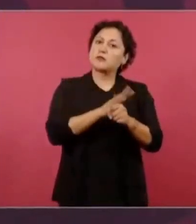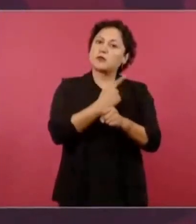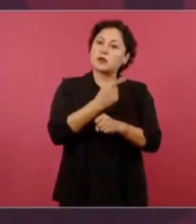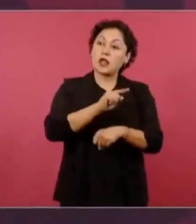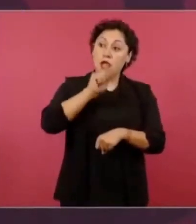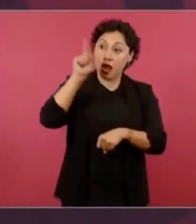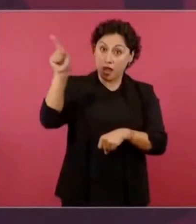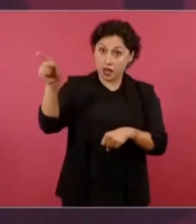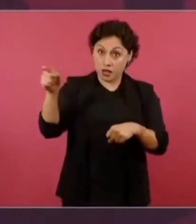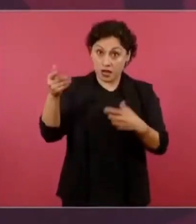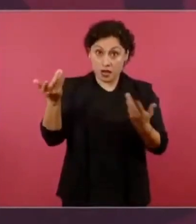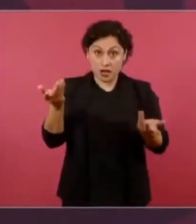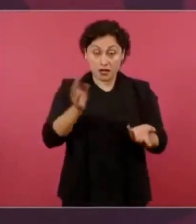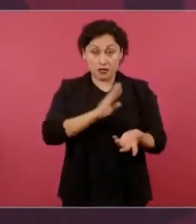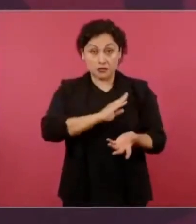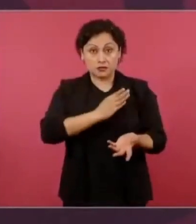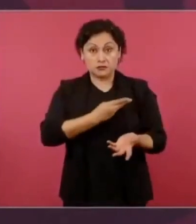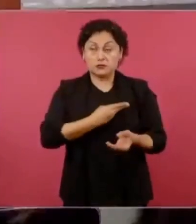pero